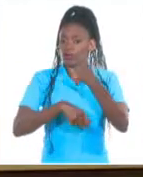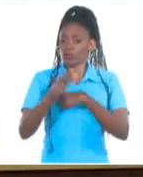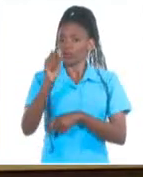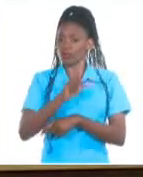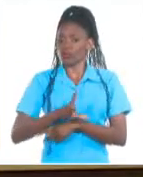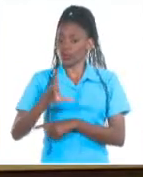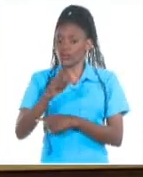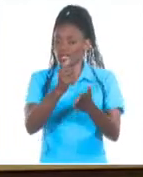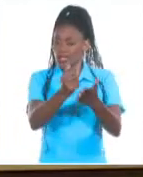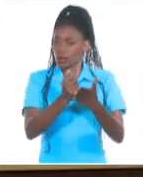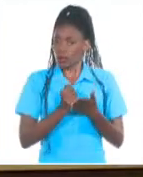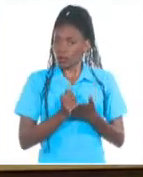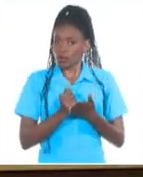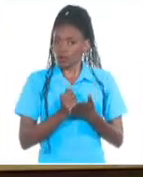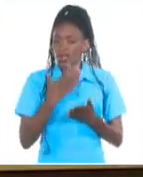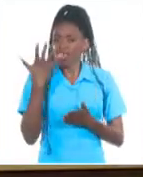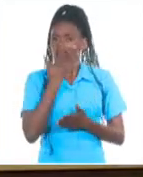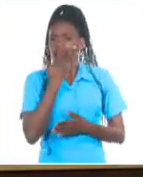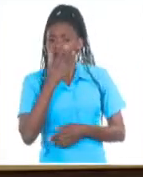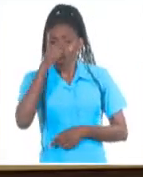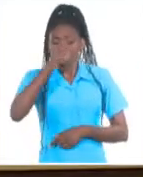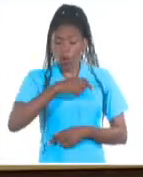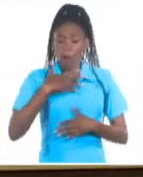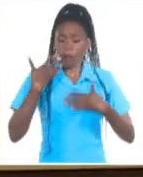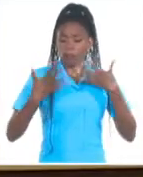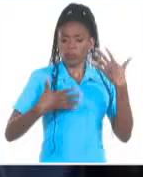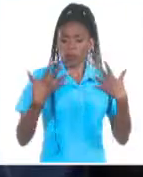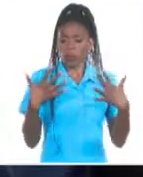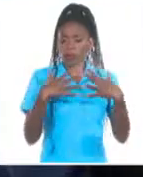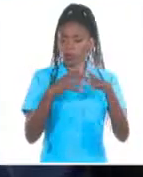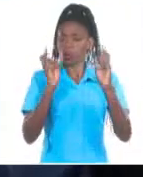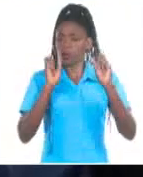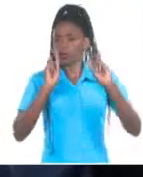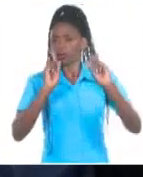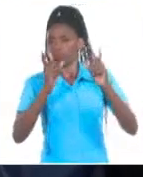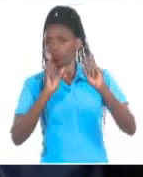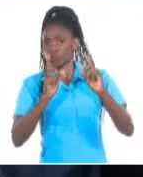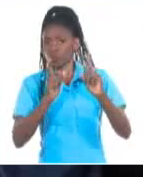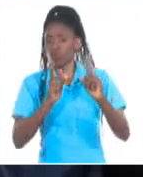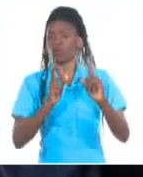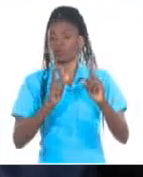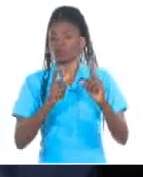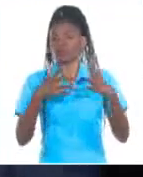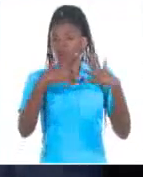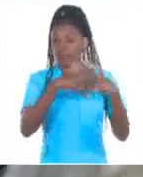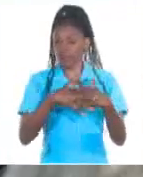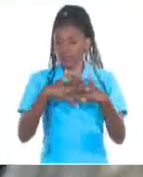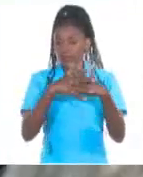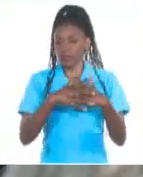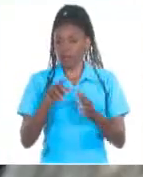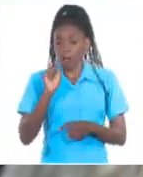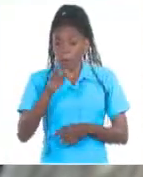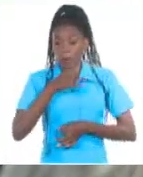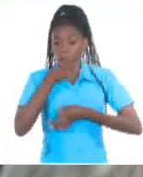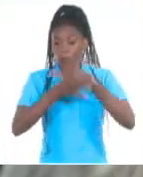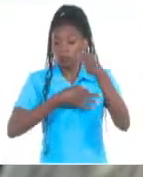de cooperación a la altura de que hoy gozan las relaciones políticas y diplomáticas. Desde Teherán,